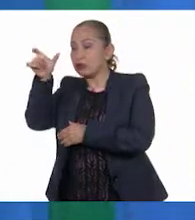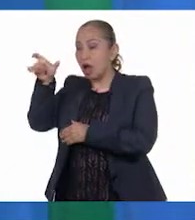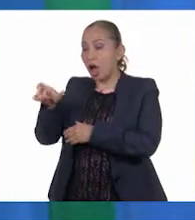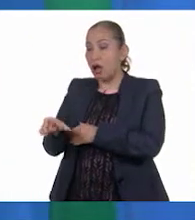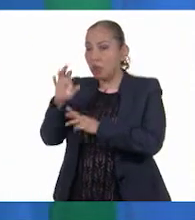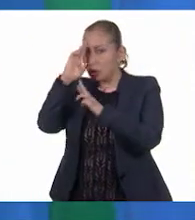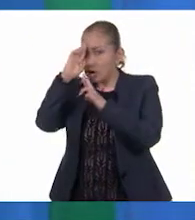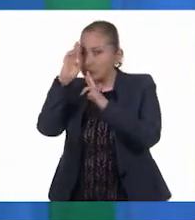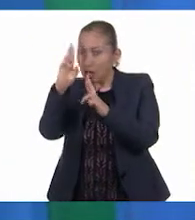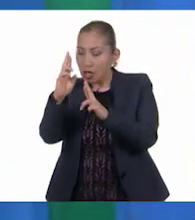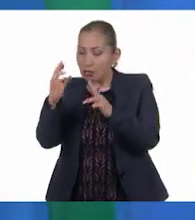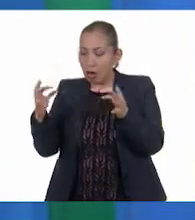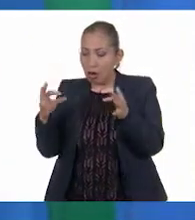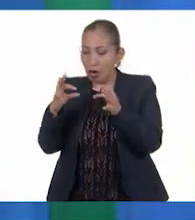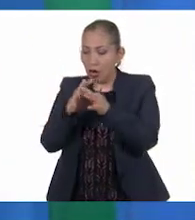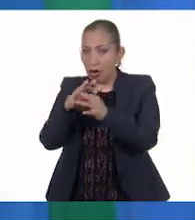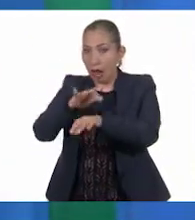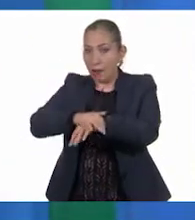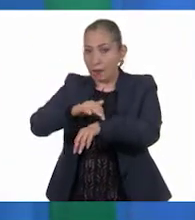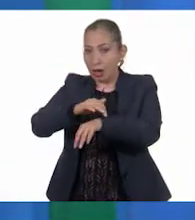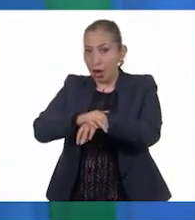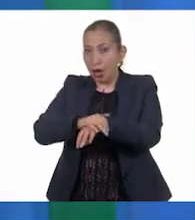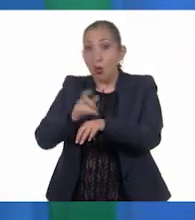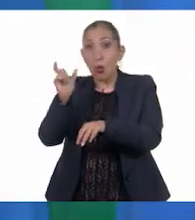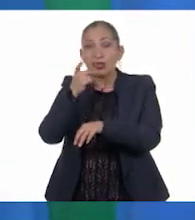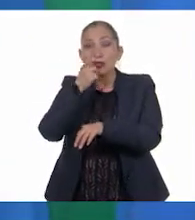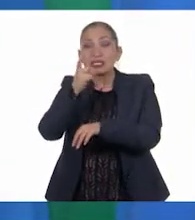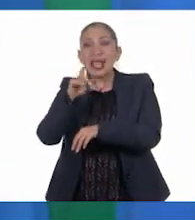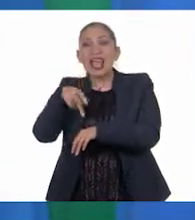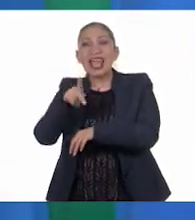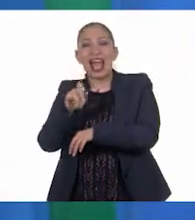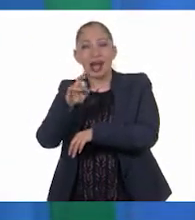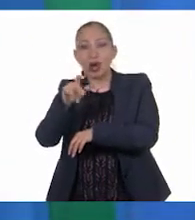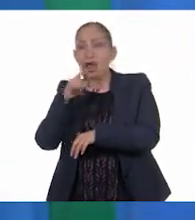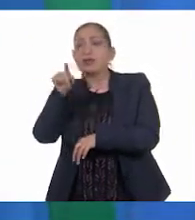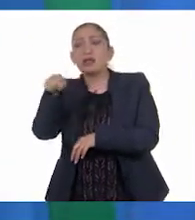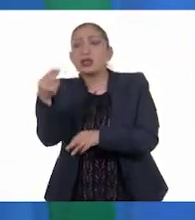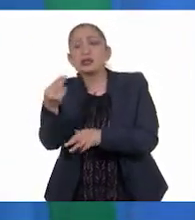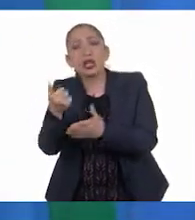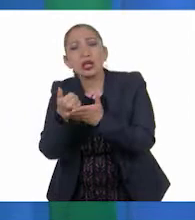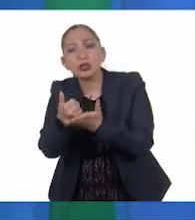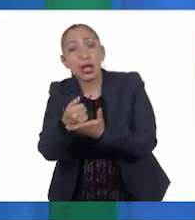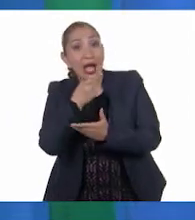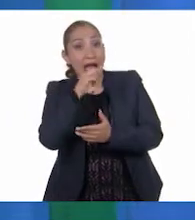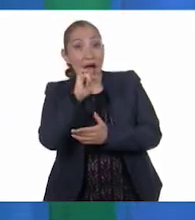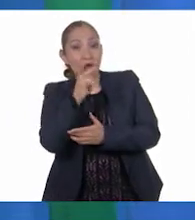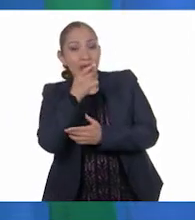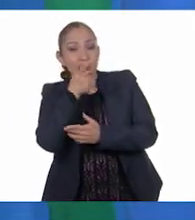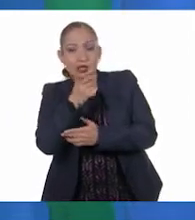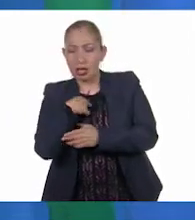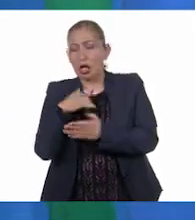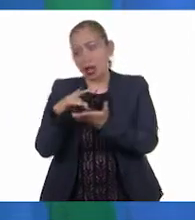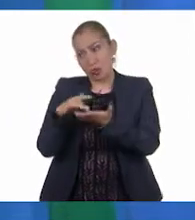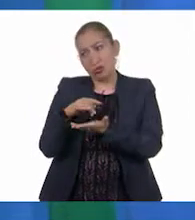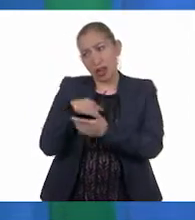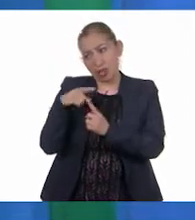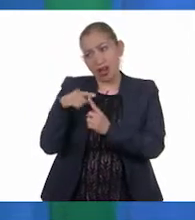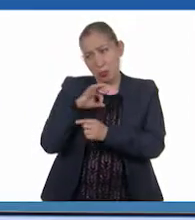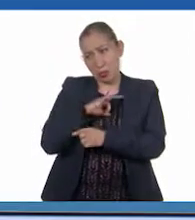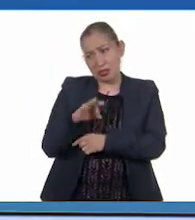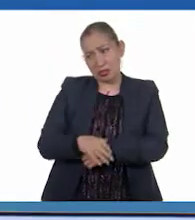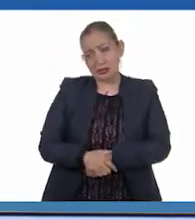de respeto y empatía con sus amigos, como cuando Carola le pregunta qué necesita y Agustín le pide que lo apoye en su